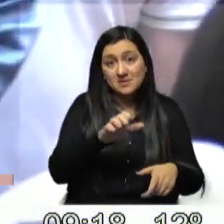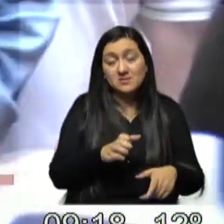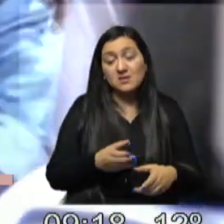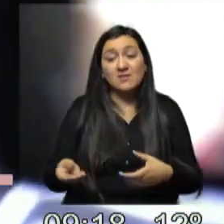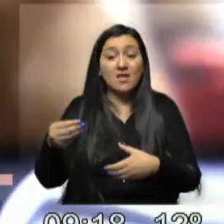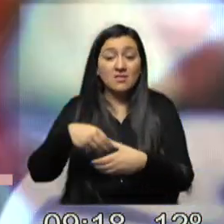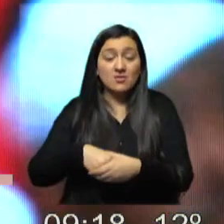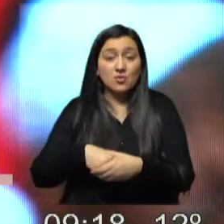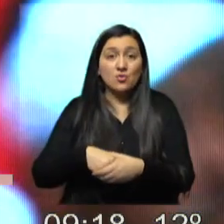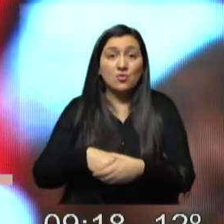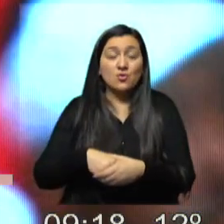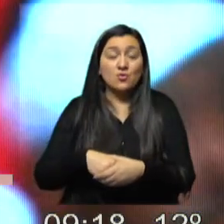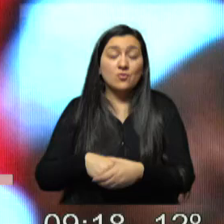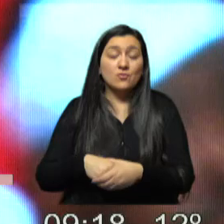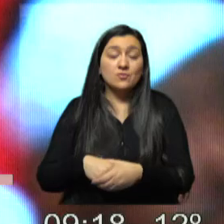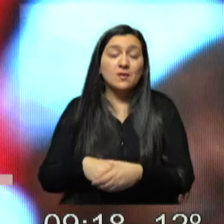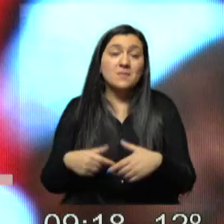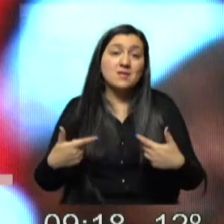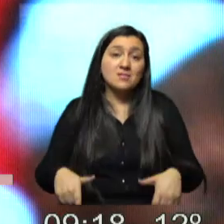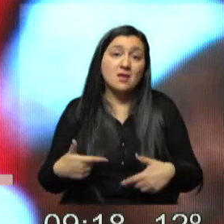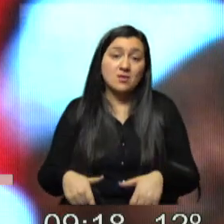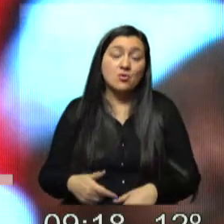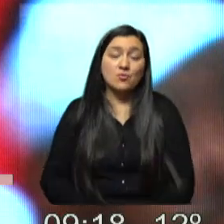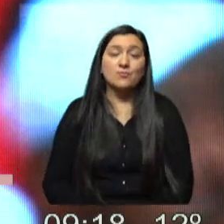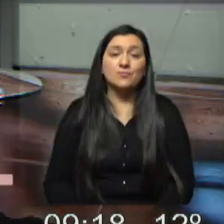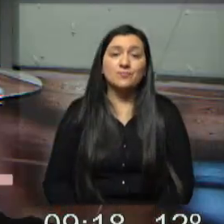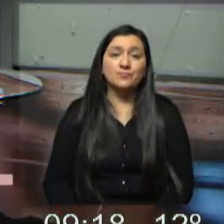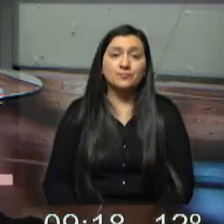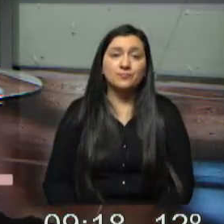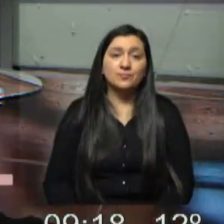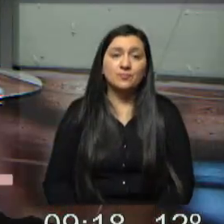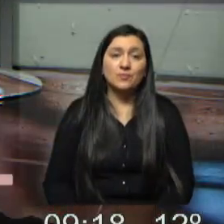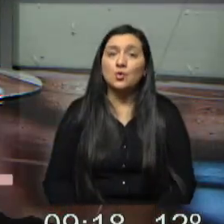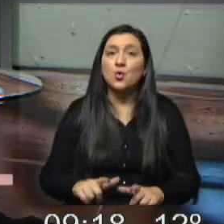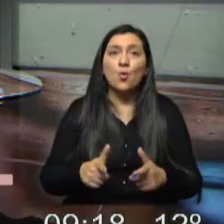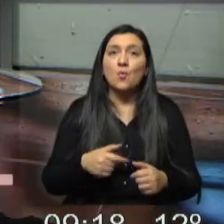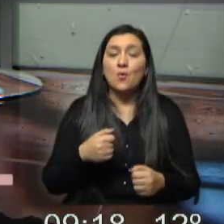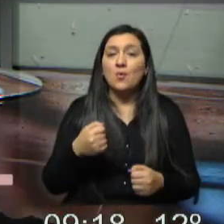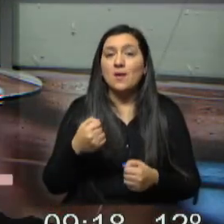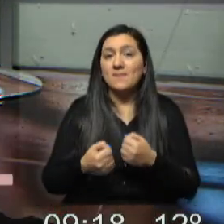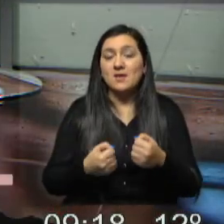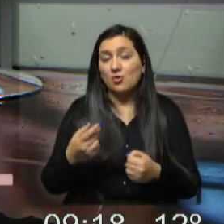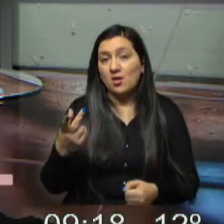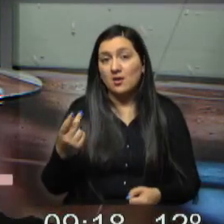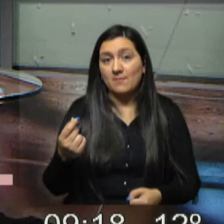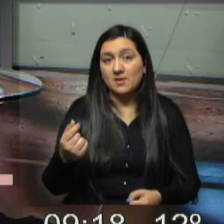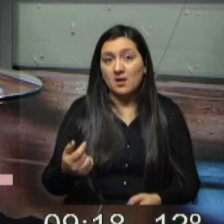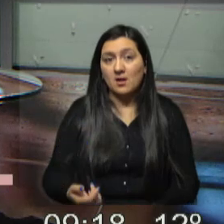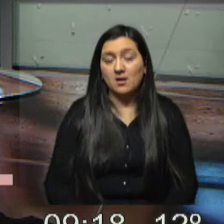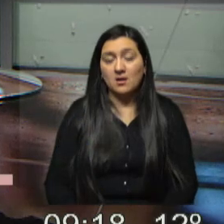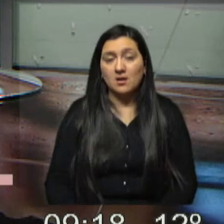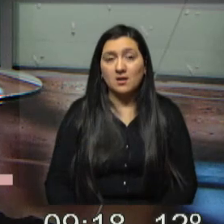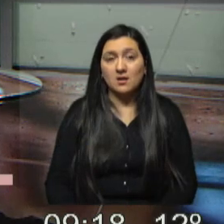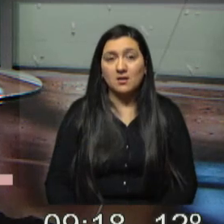Dilma Rousseff tuvo a una ministra que venía del corazón del agronegocio. O sea, no hubo una pelea con el capital.